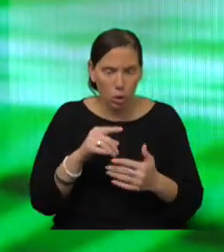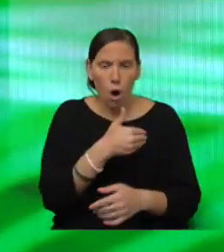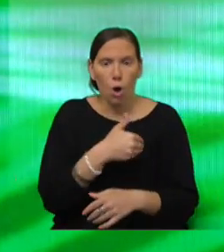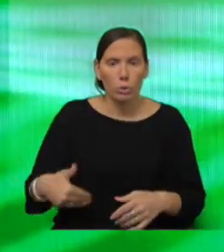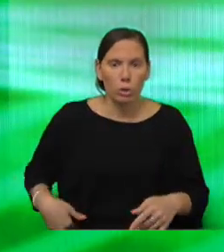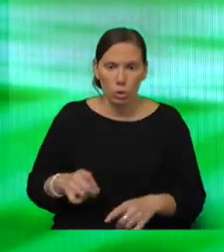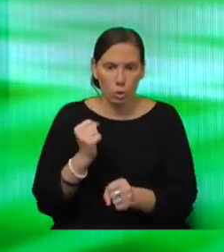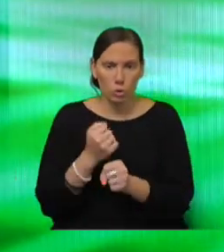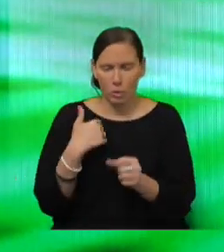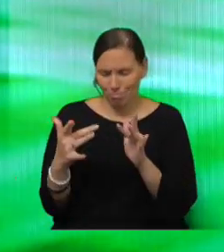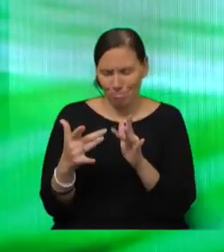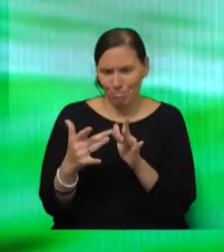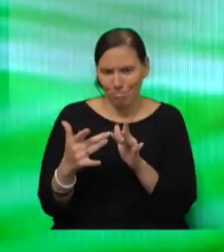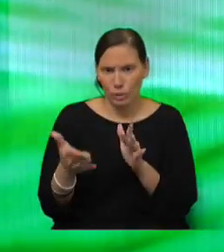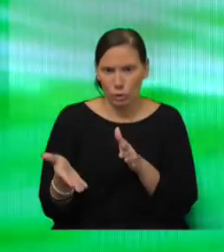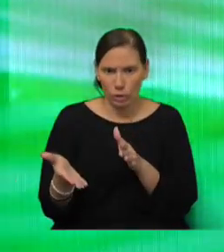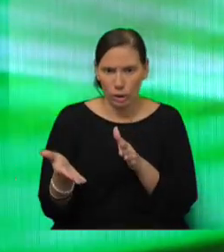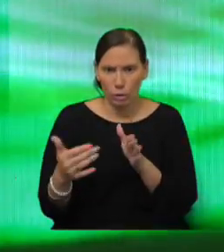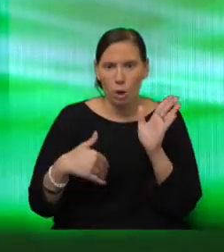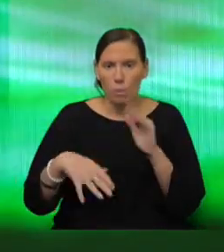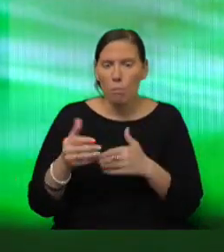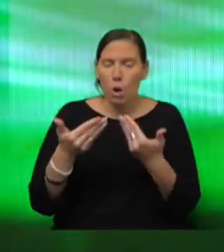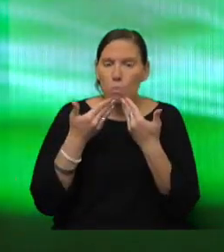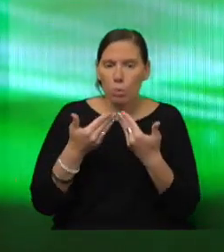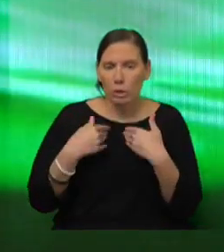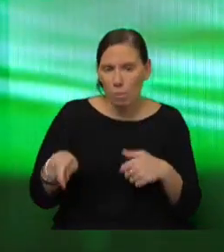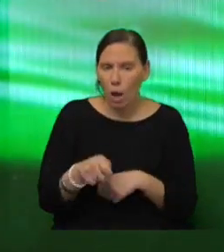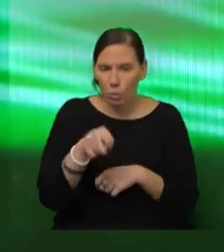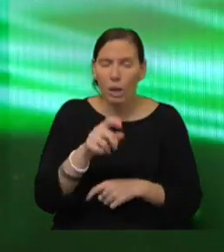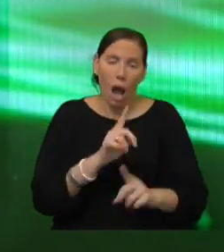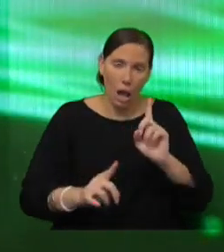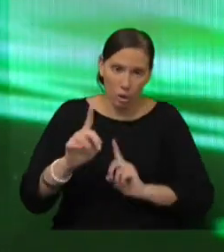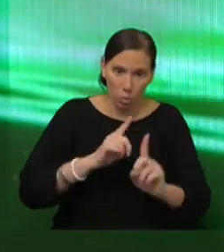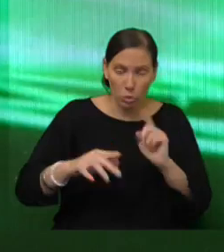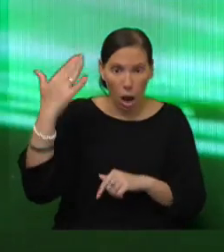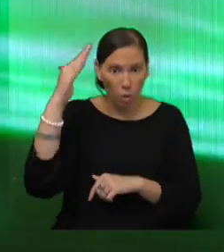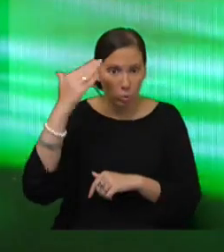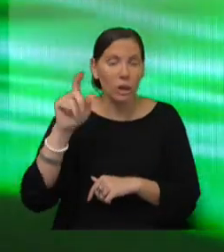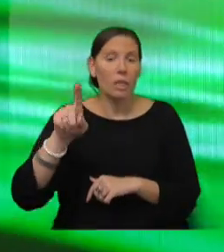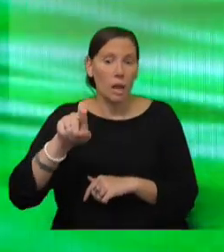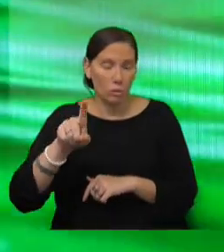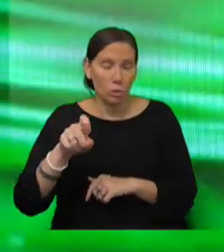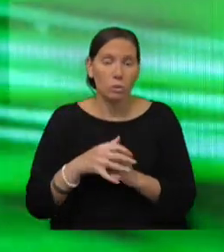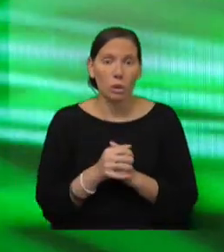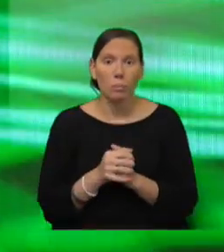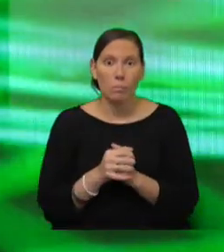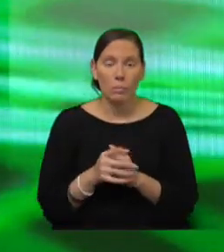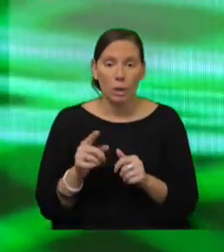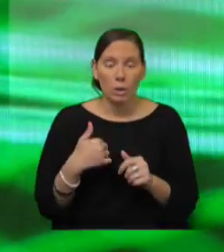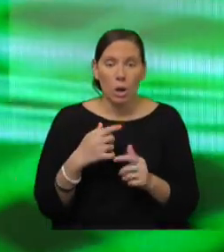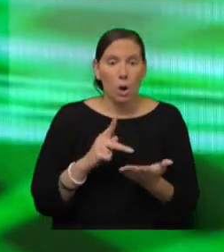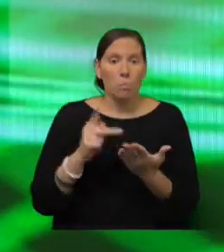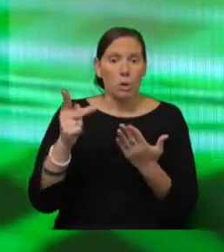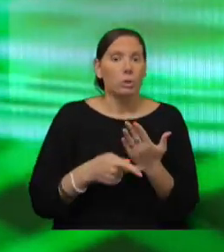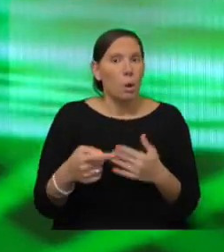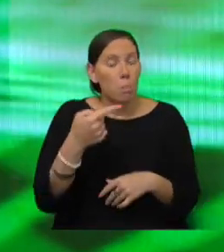ha trabajado Yo estaba muy cerca de eso este sobre todo hasta por consultas hasta jurídicas de algunos de los jerarcas de la oce y demás este yo creo es un proyecto